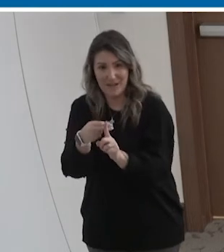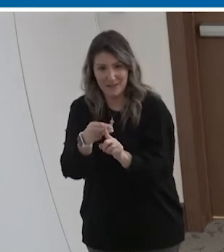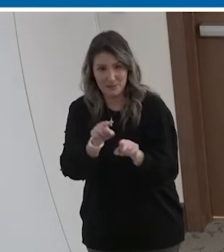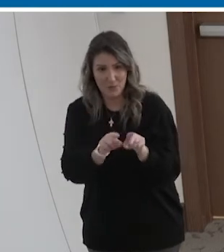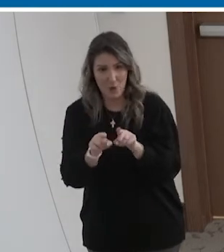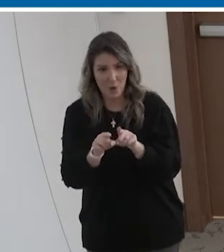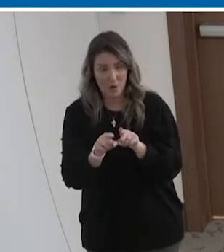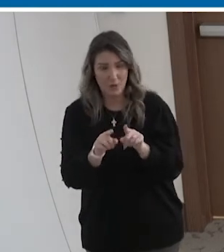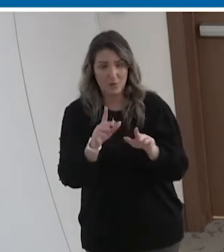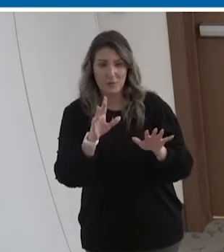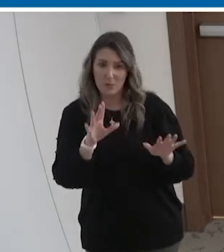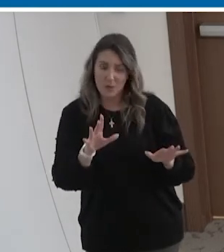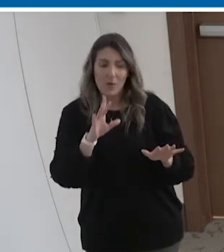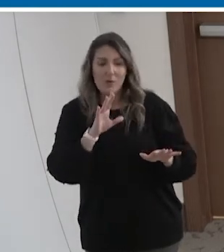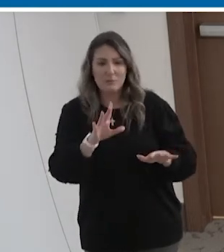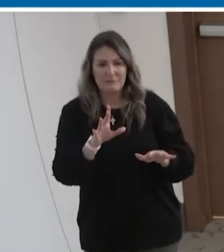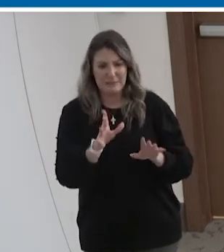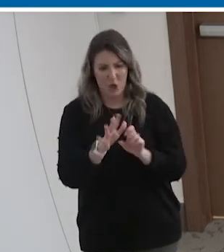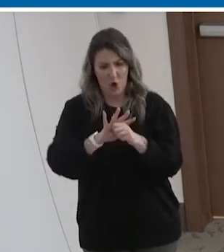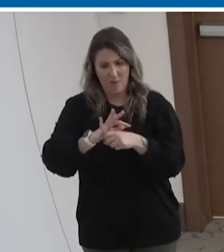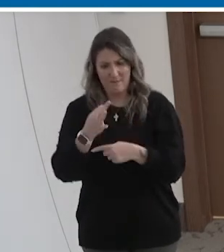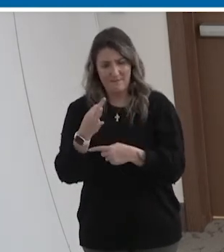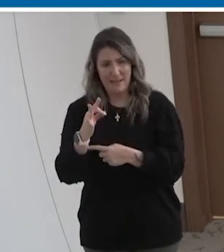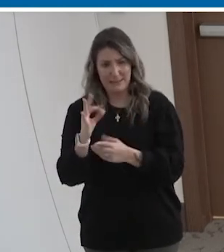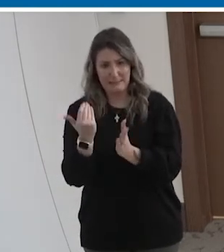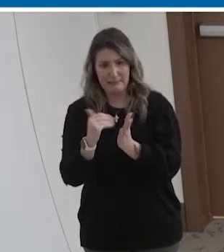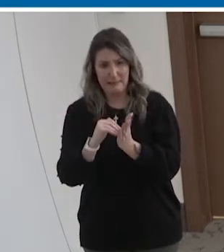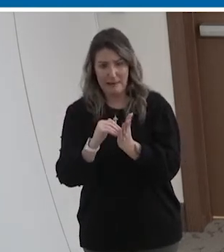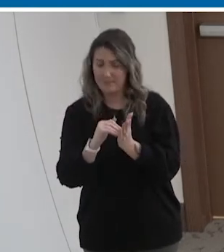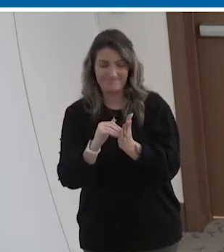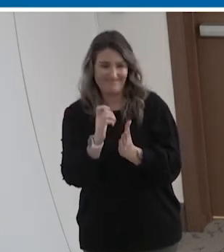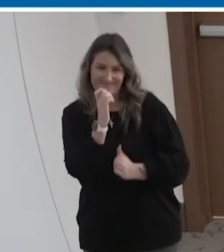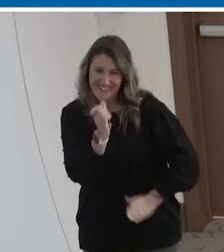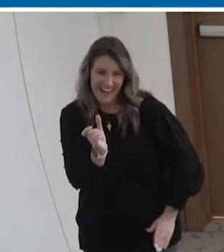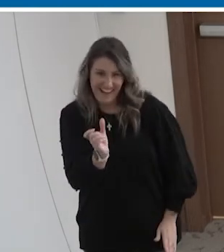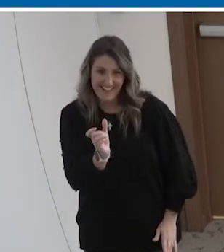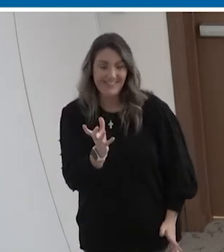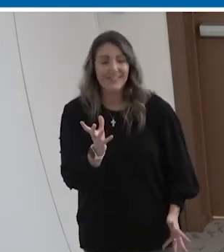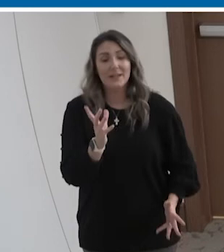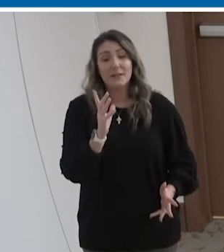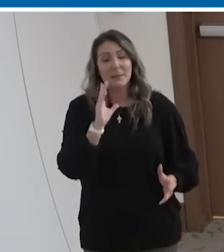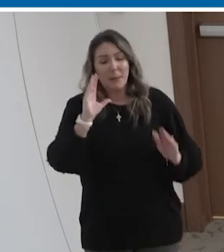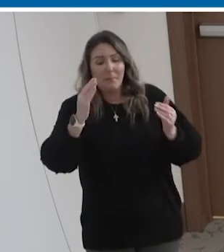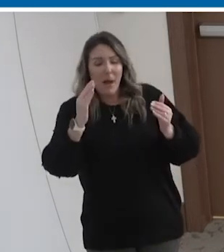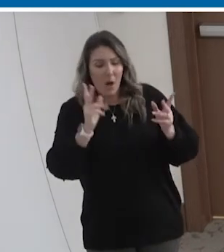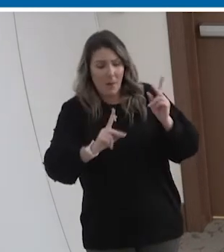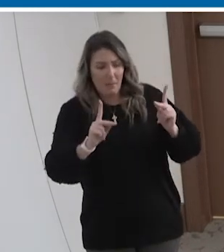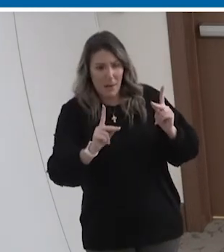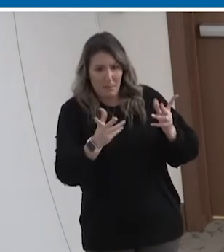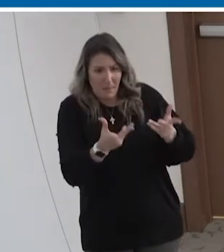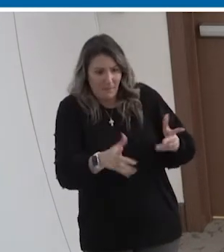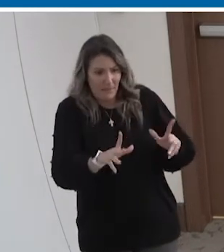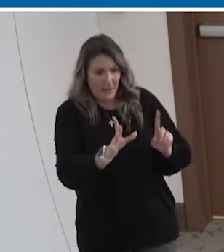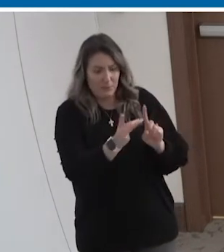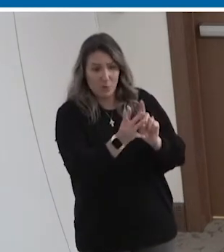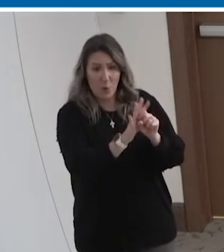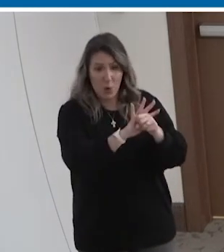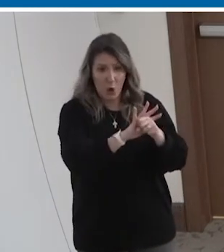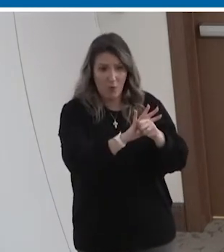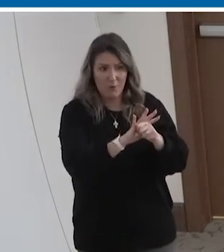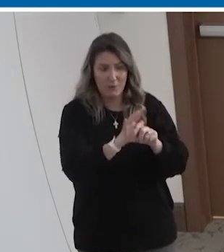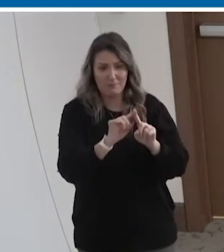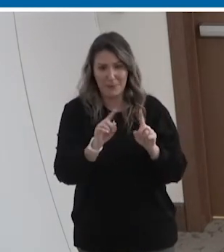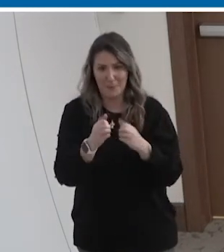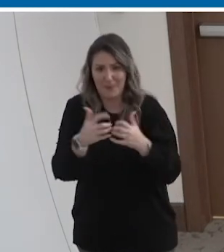far less likely to get COVID again than people who had COVID but were not vaccinated. Y como ha